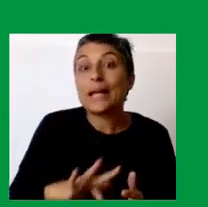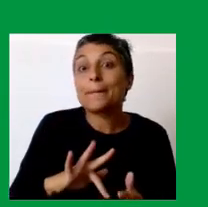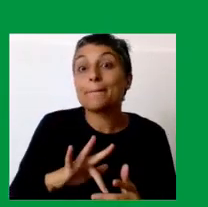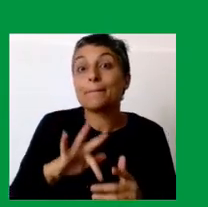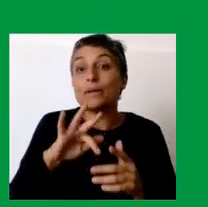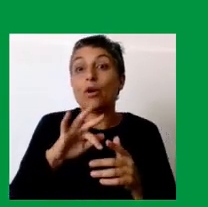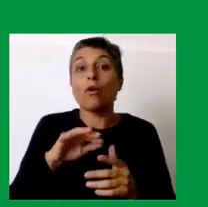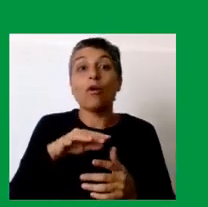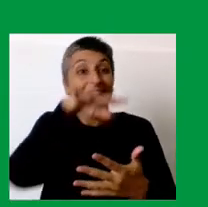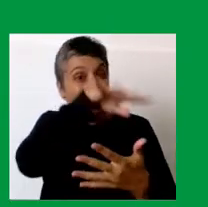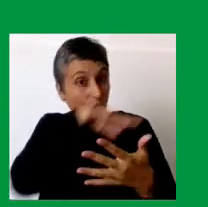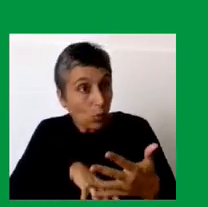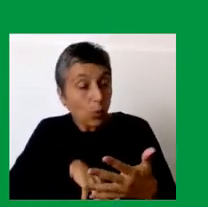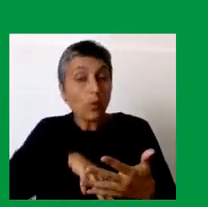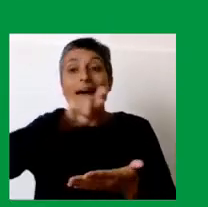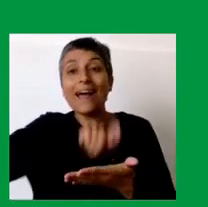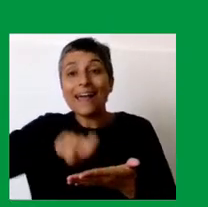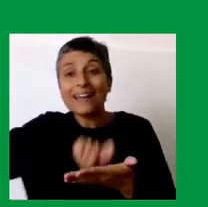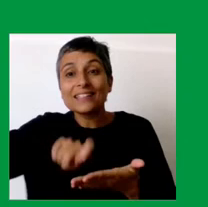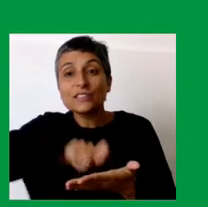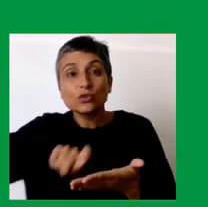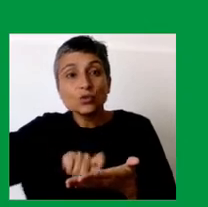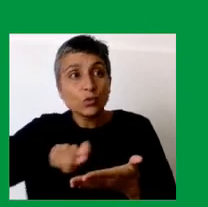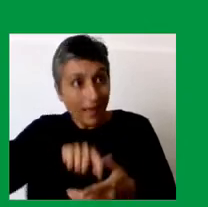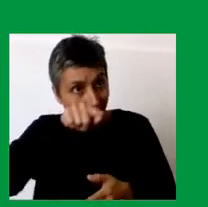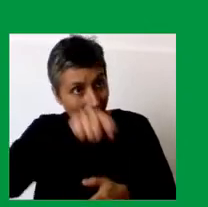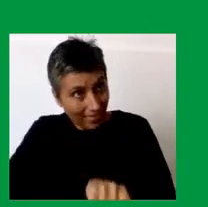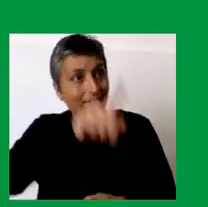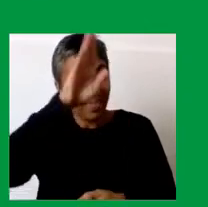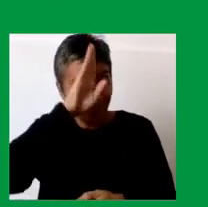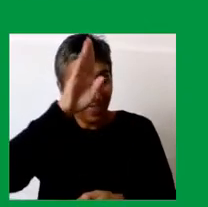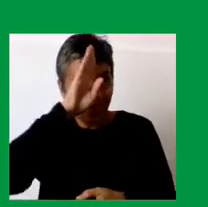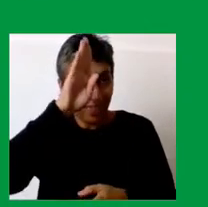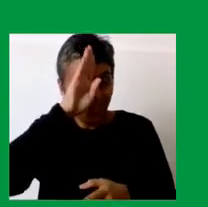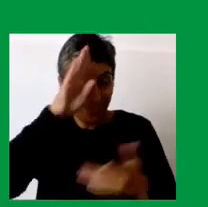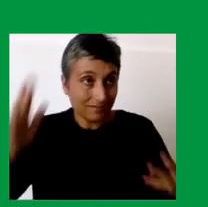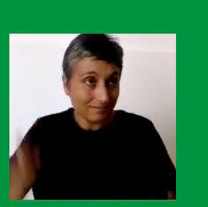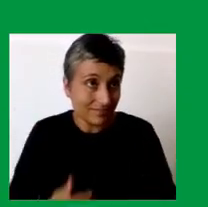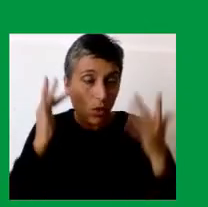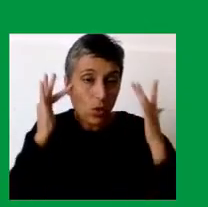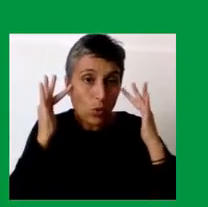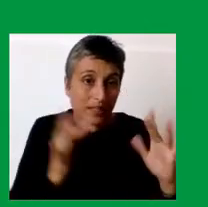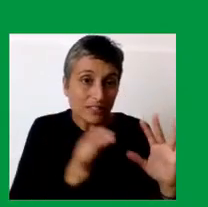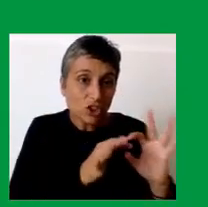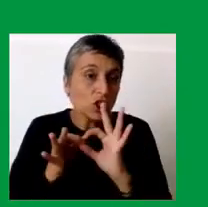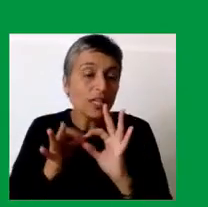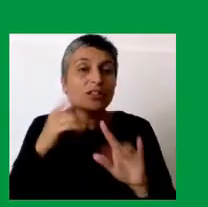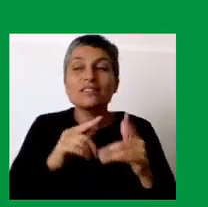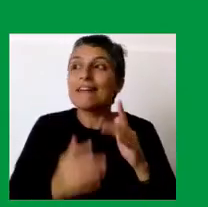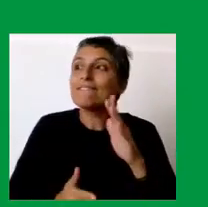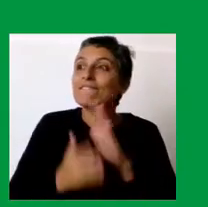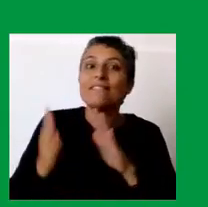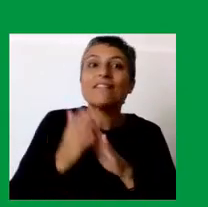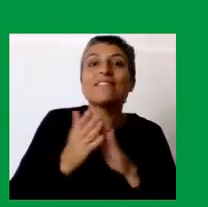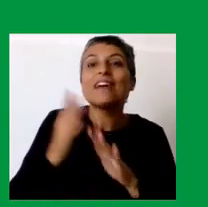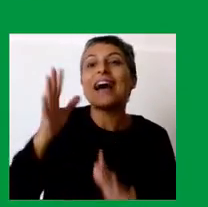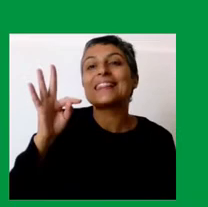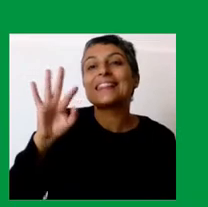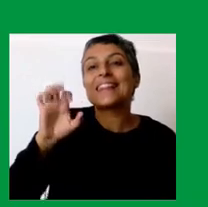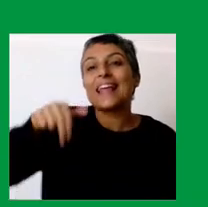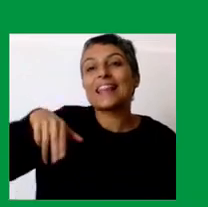la lectura, son prácticas educativas también. Entonces, bueno, estas tendencias permean, digo,